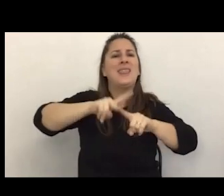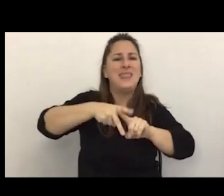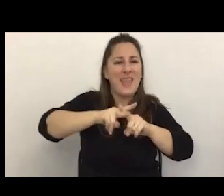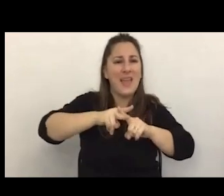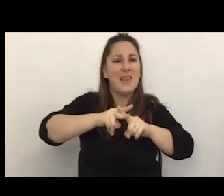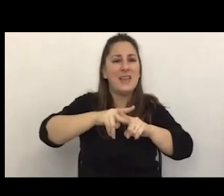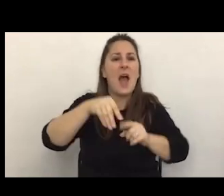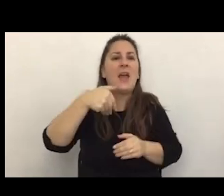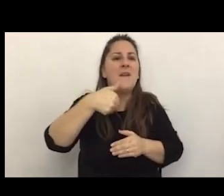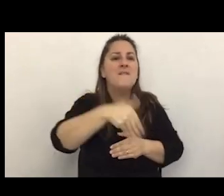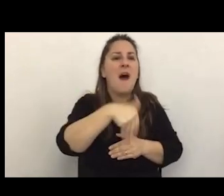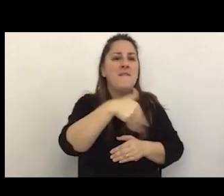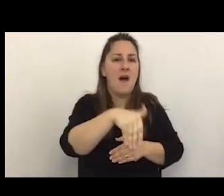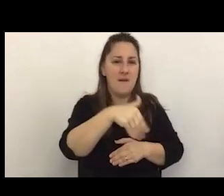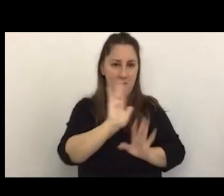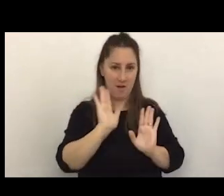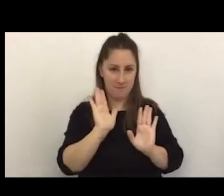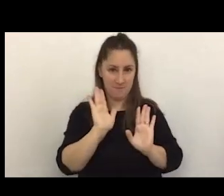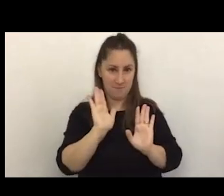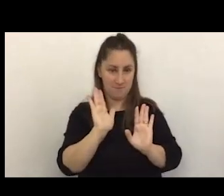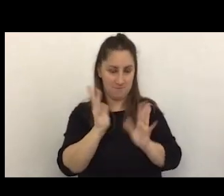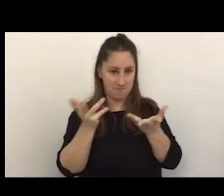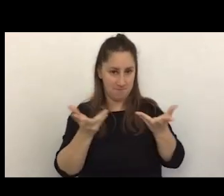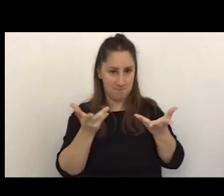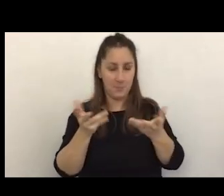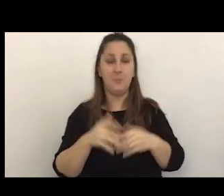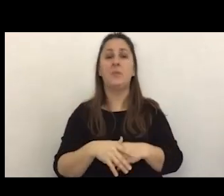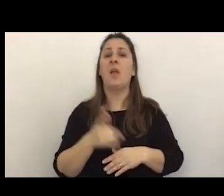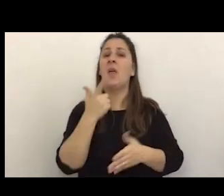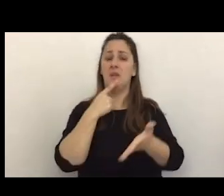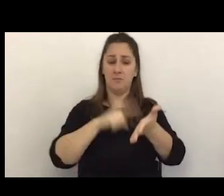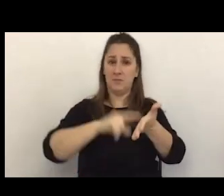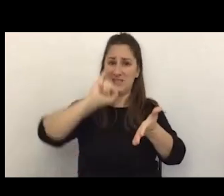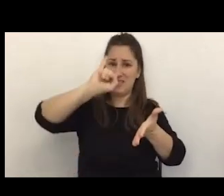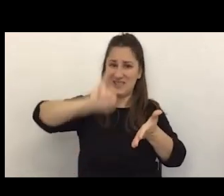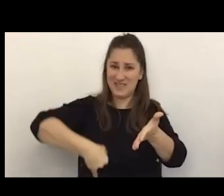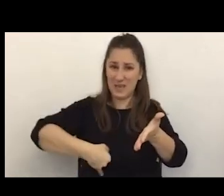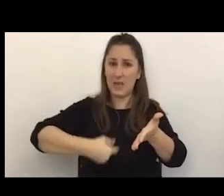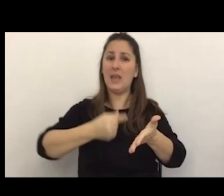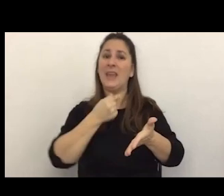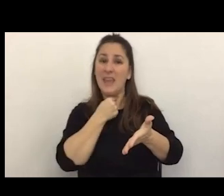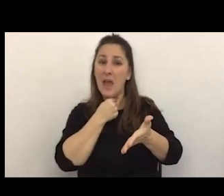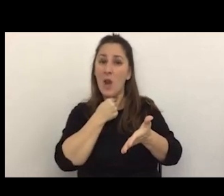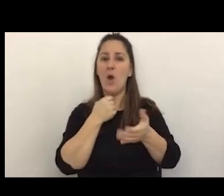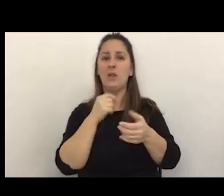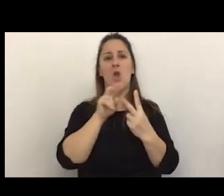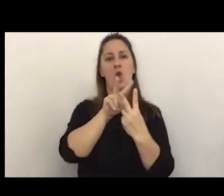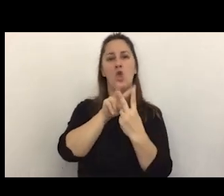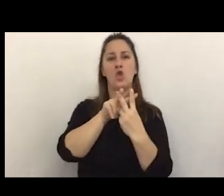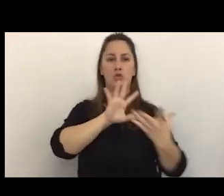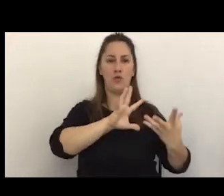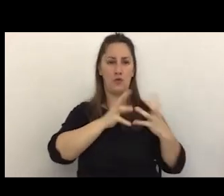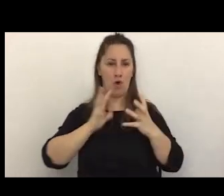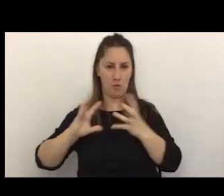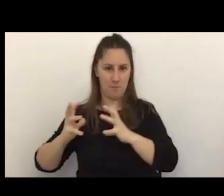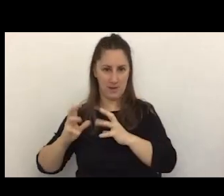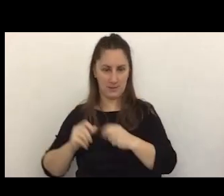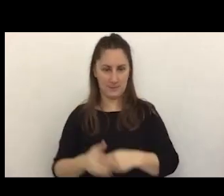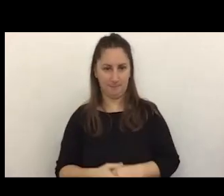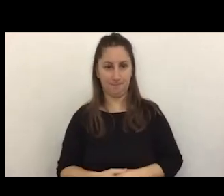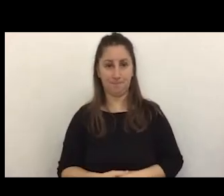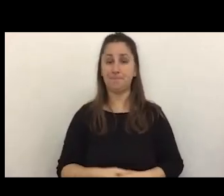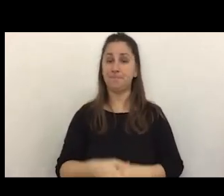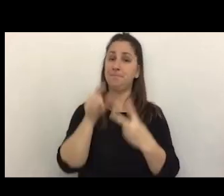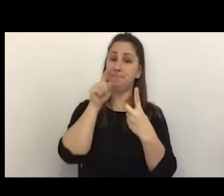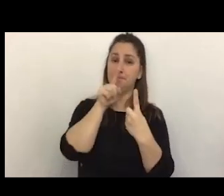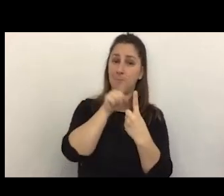utilizarse. Ese consentimiento tiene dos aspectos. Un primer